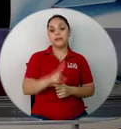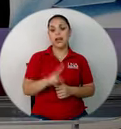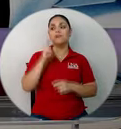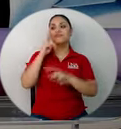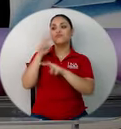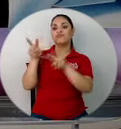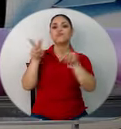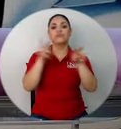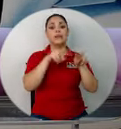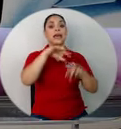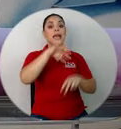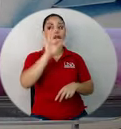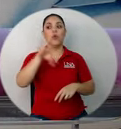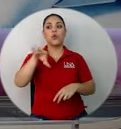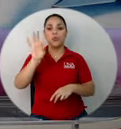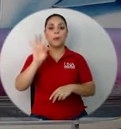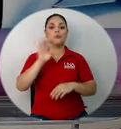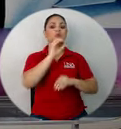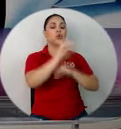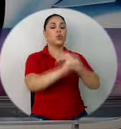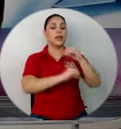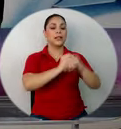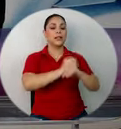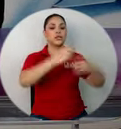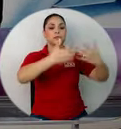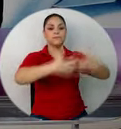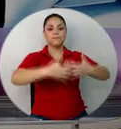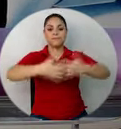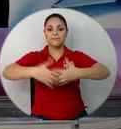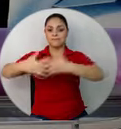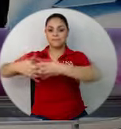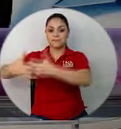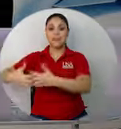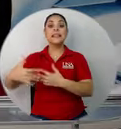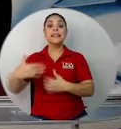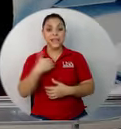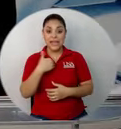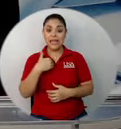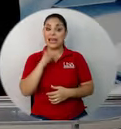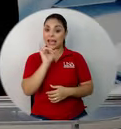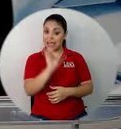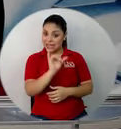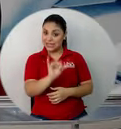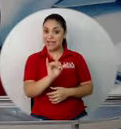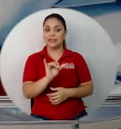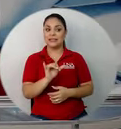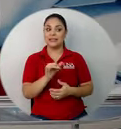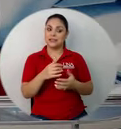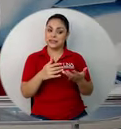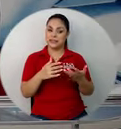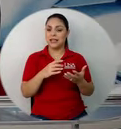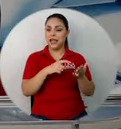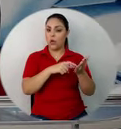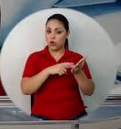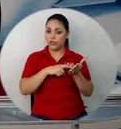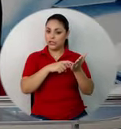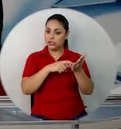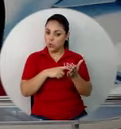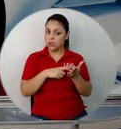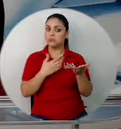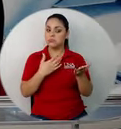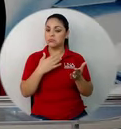del mercado laboral organizaciones que tienen ese tipo de condiciones o tienen ese tipo de